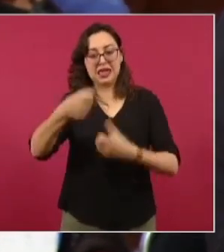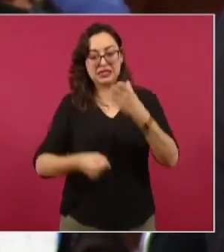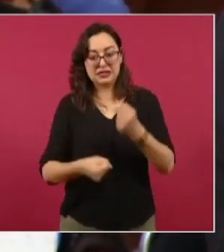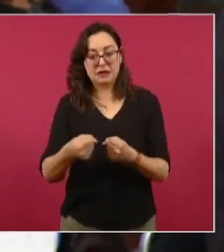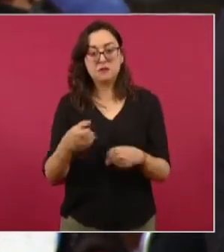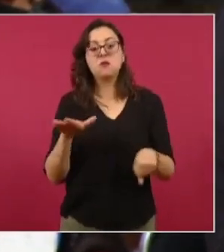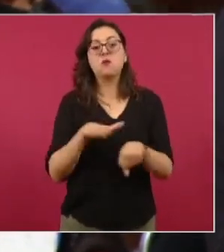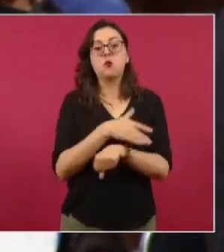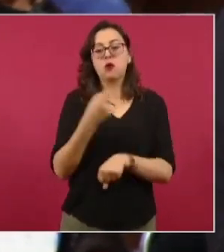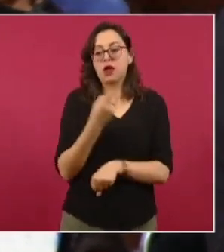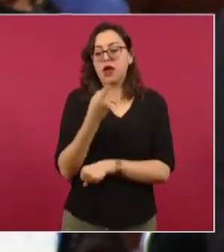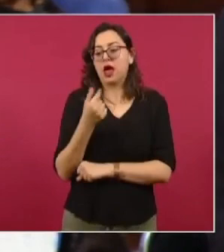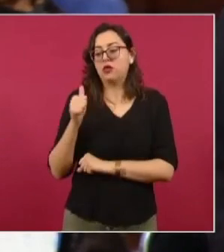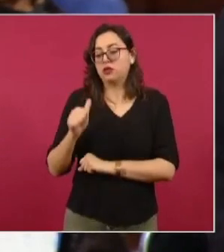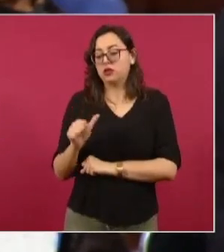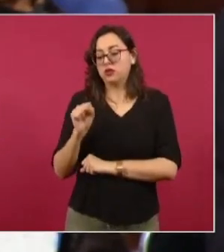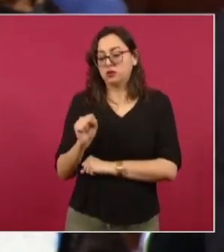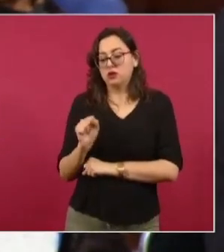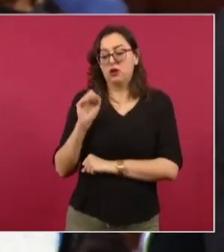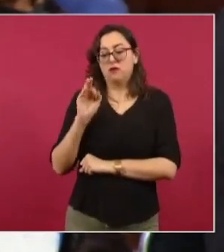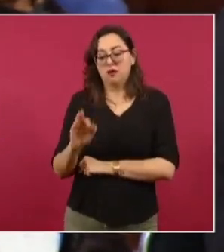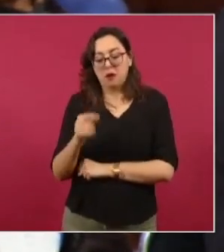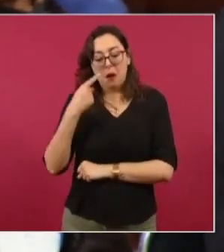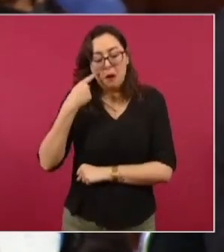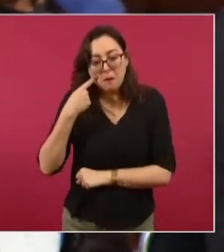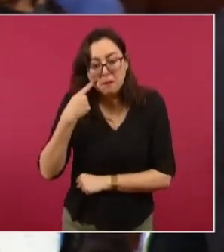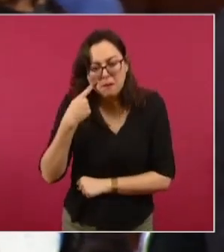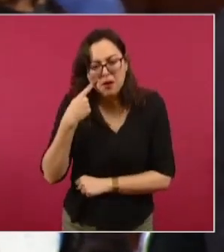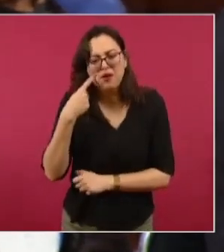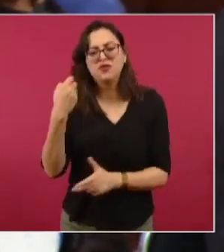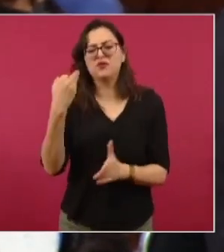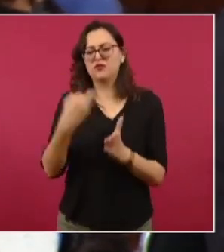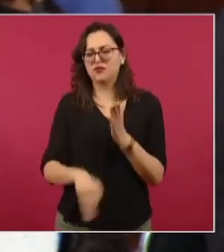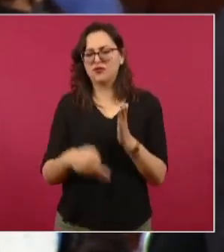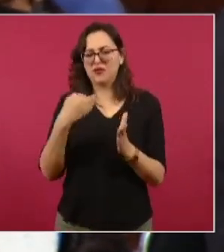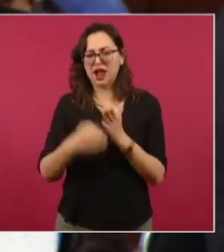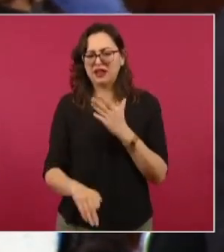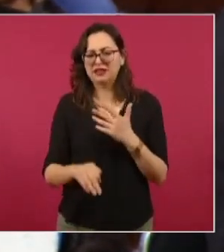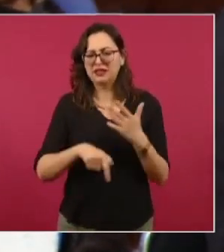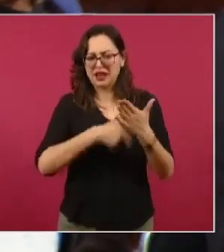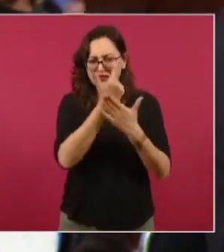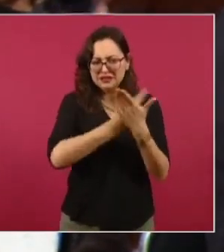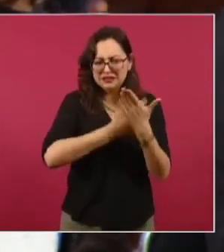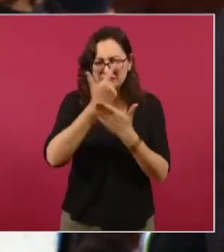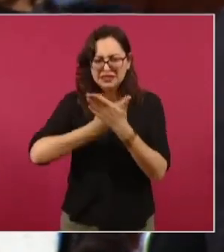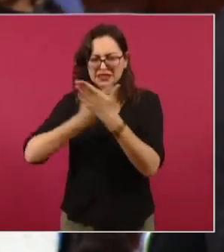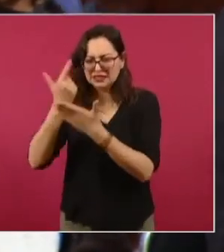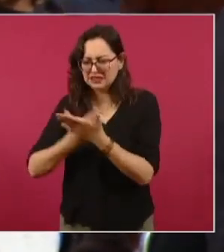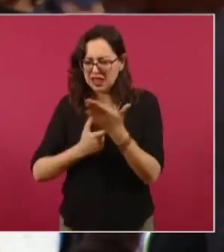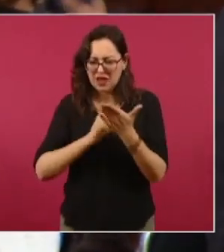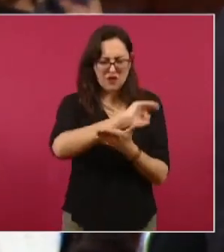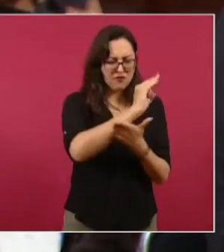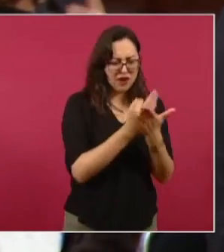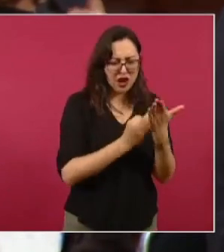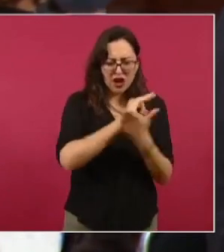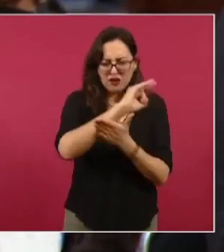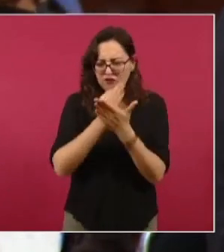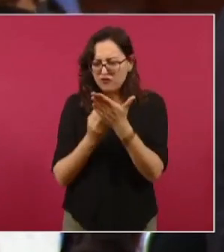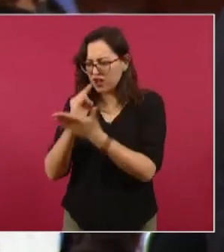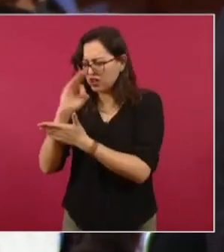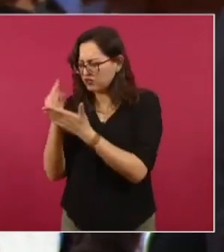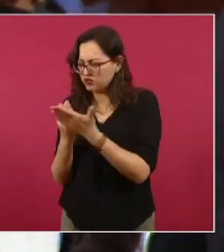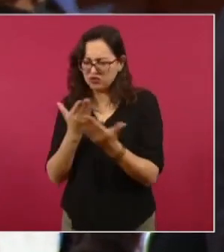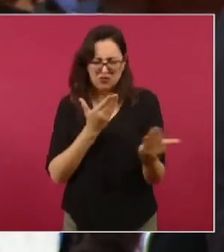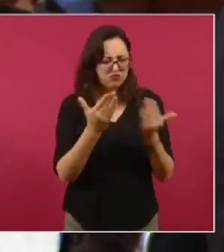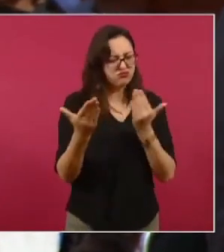Auditoría Superior de la Federación hay una falta de toma física de inventarios salidas sin facturar de mercancía inventarios